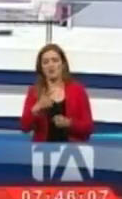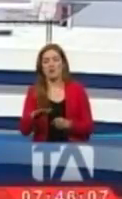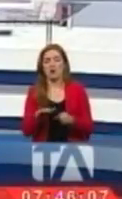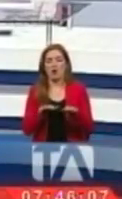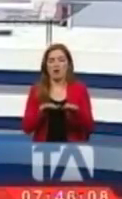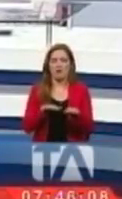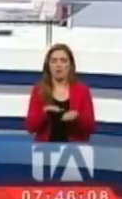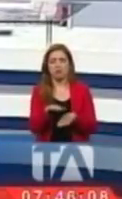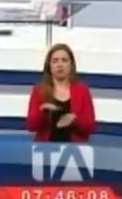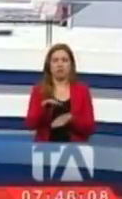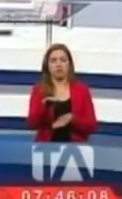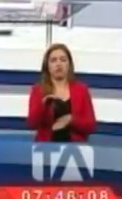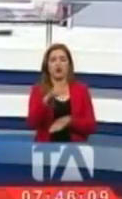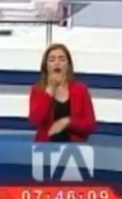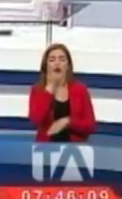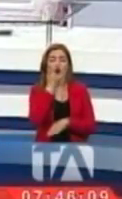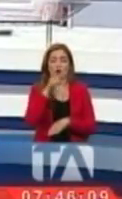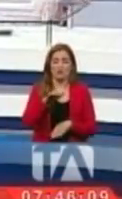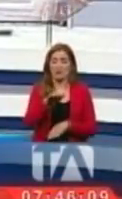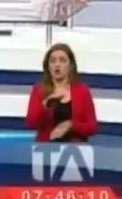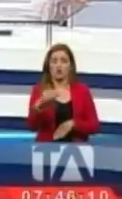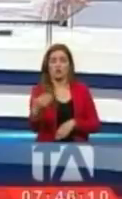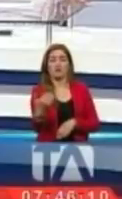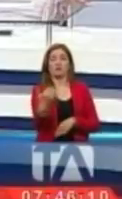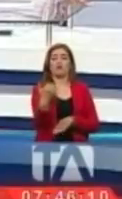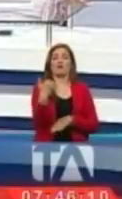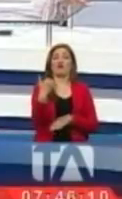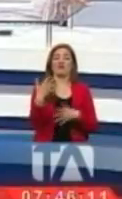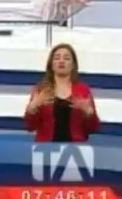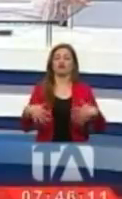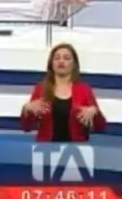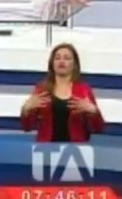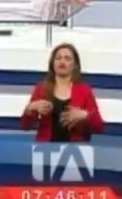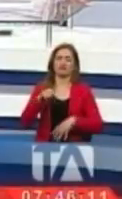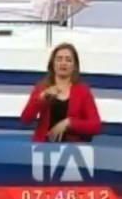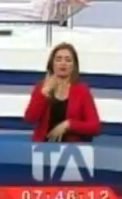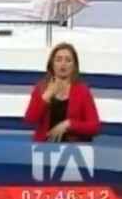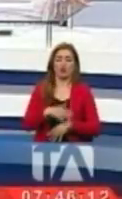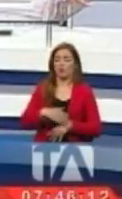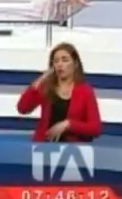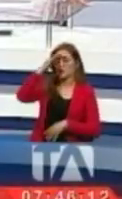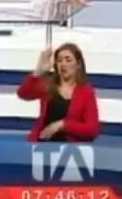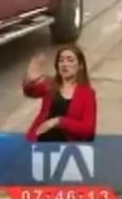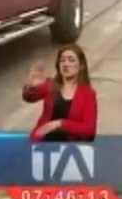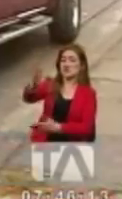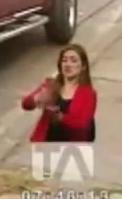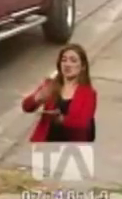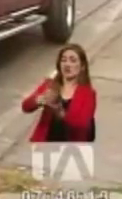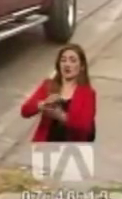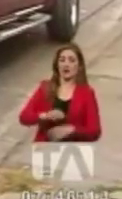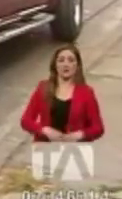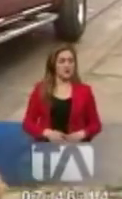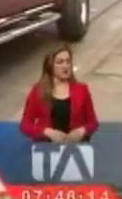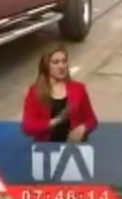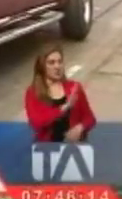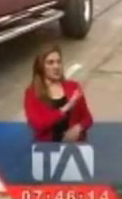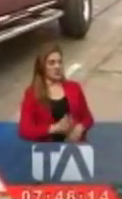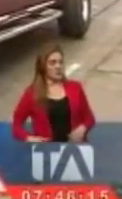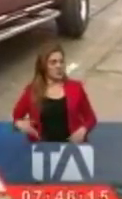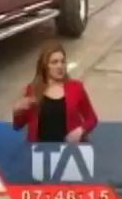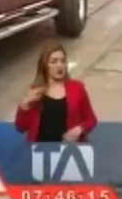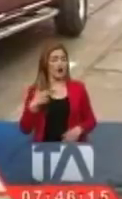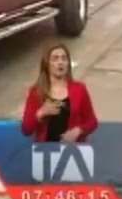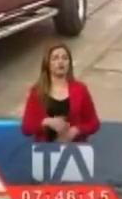el sujeto dejó abandonada la camioneta en el norte de guayaquil pero de su paradero no se sabe nada el